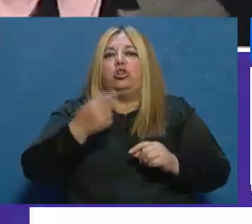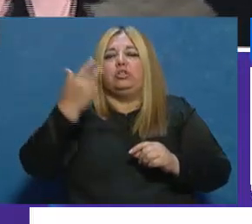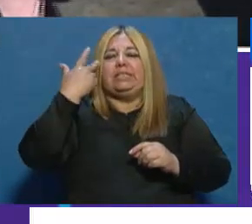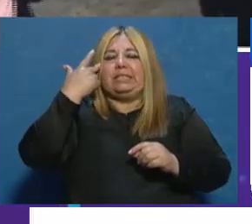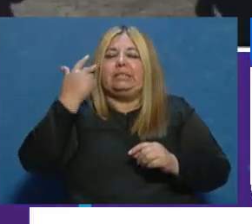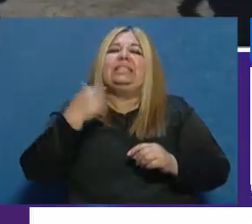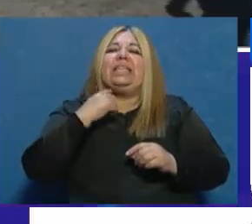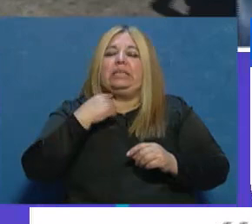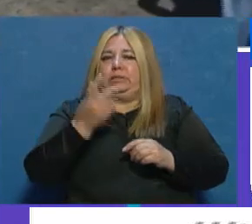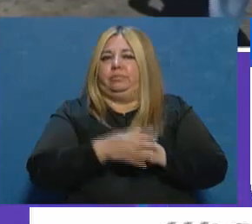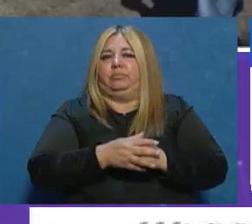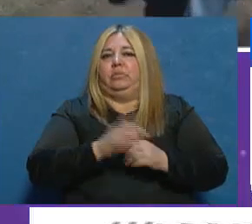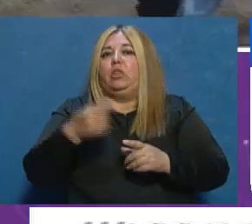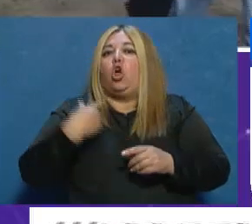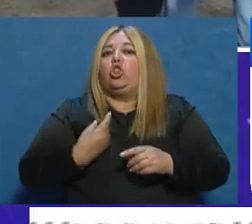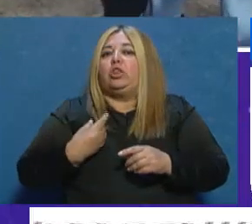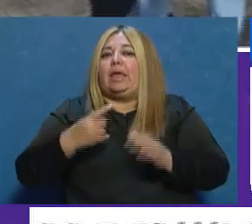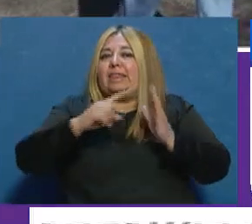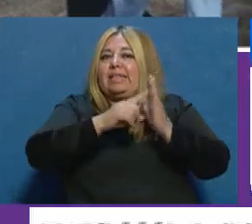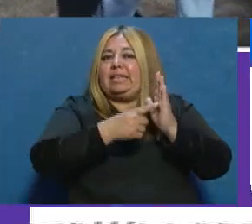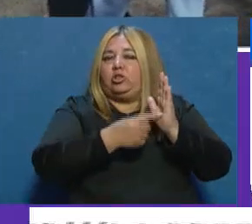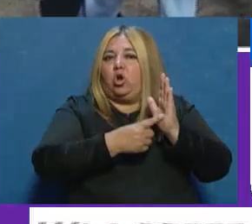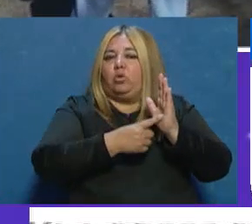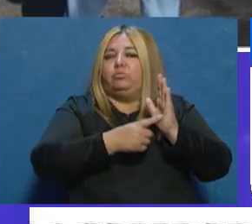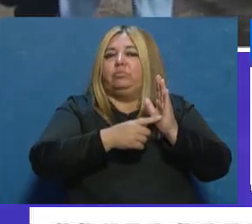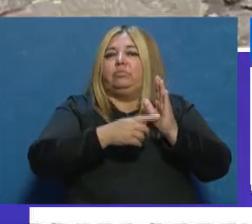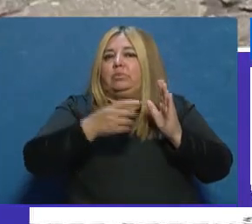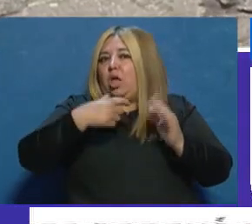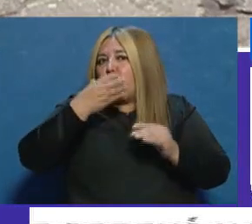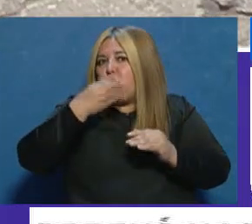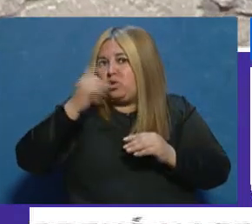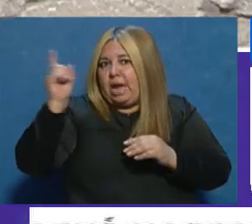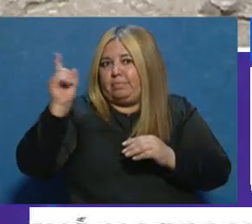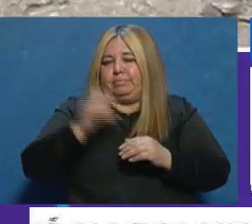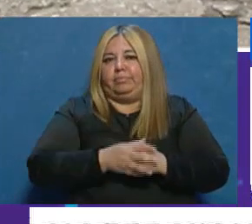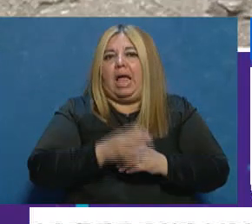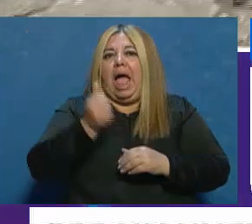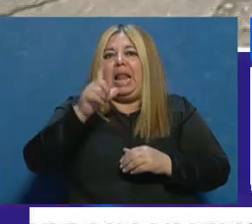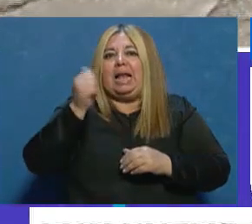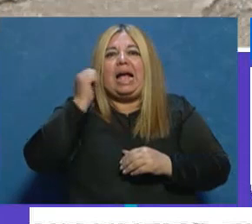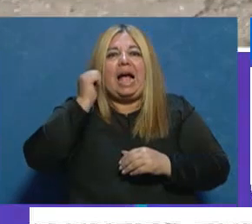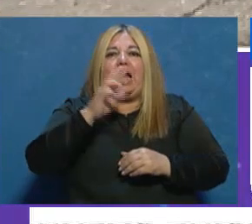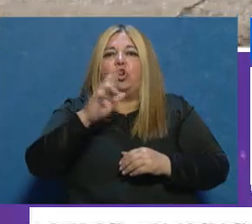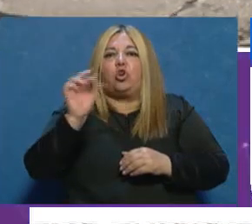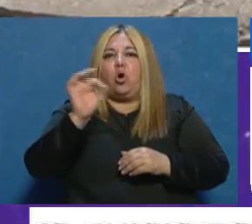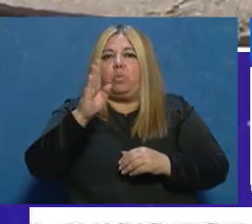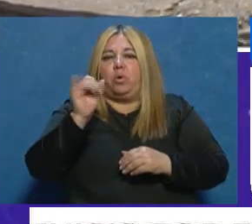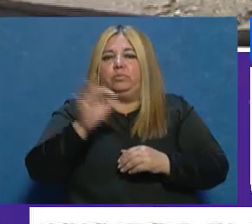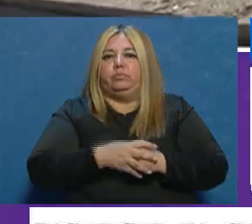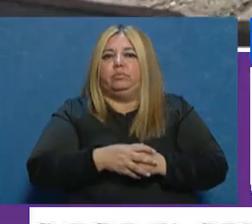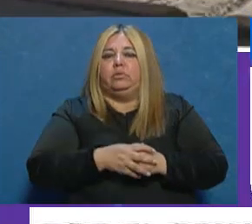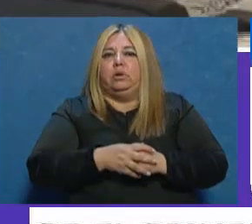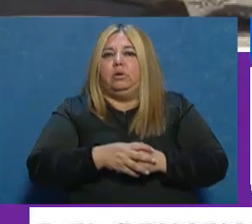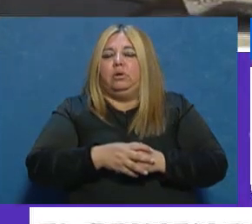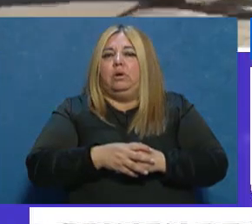del Algarrobo, en Tunuyán, donde una mujer fue abusada sexualmente en manada, es decir,